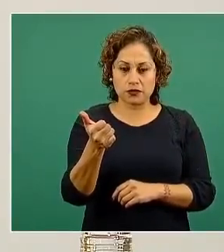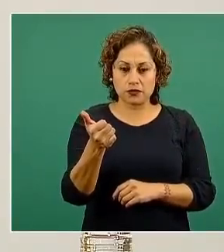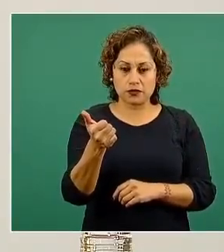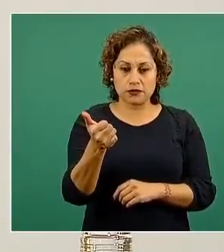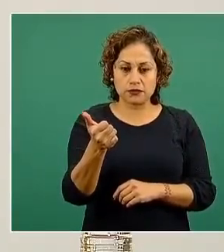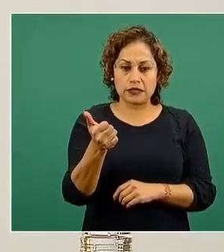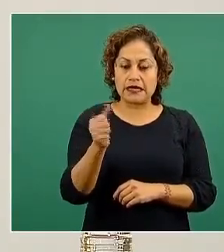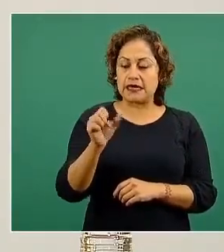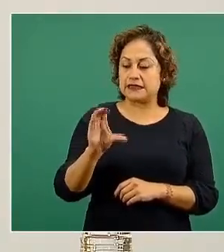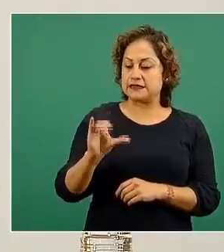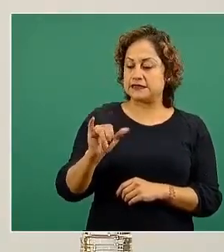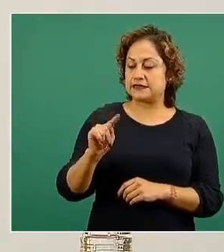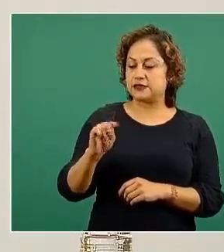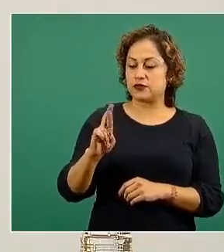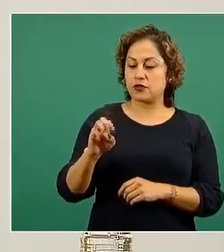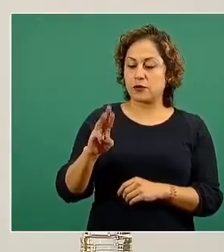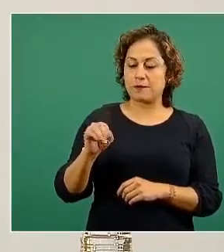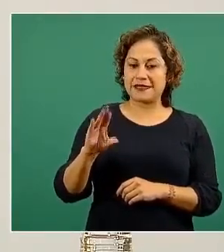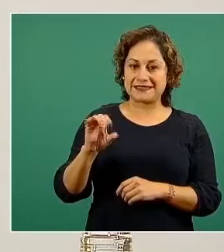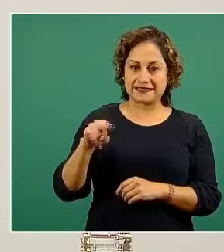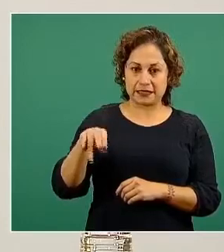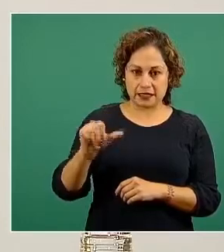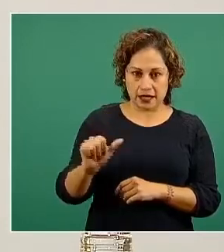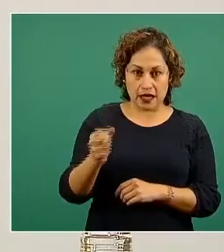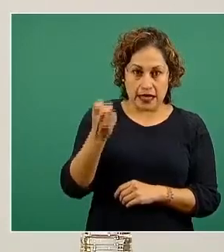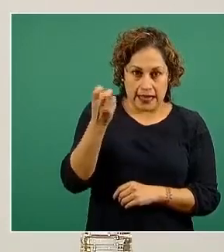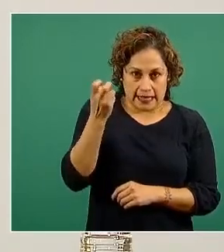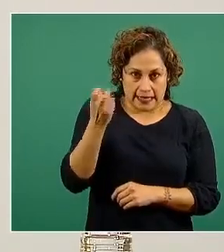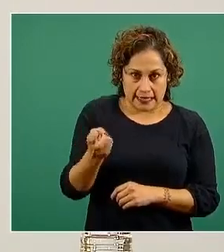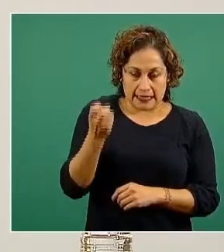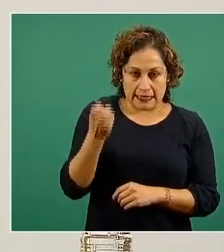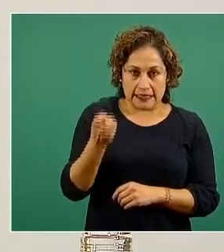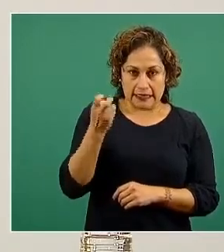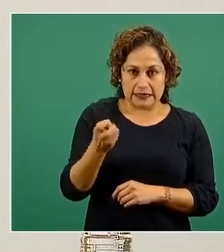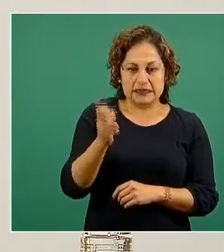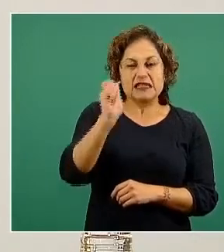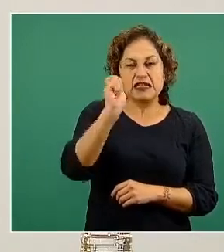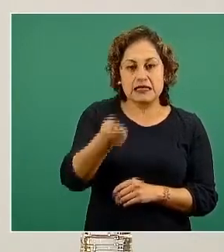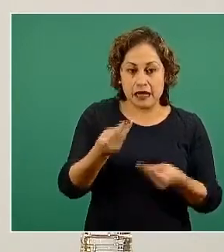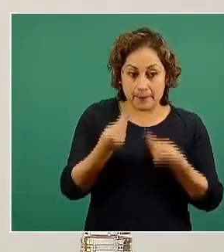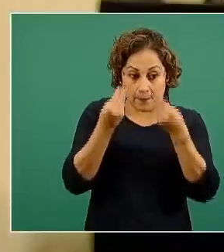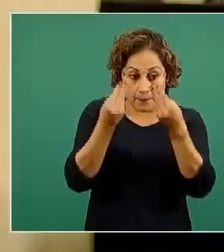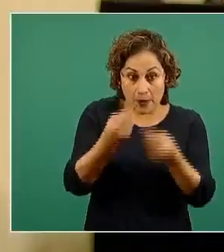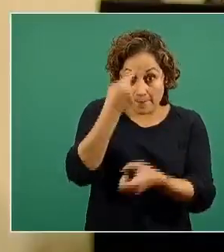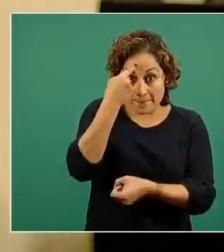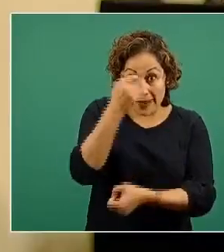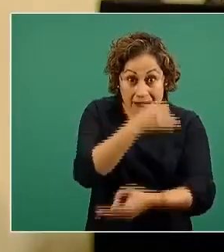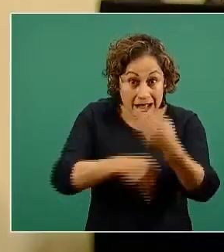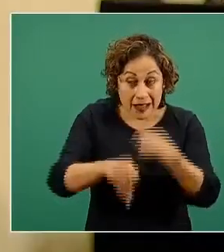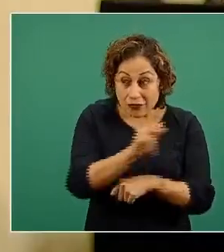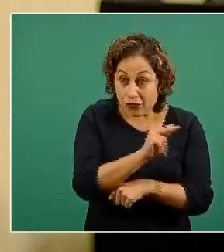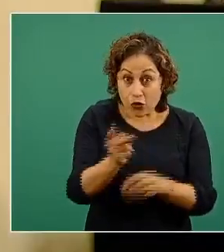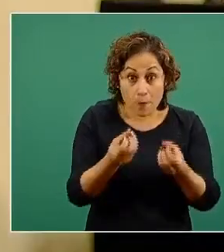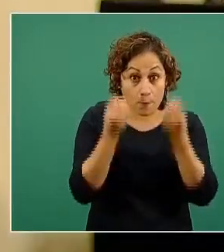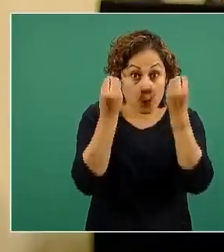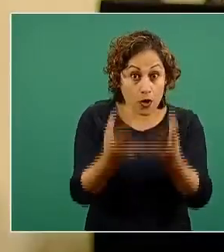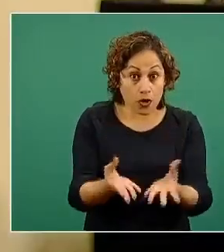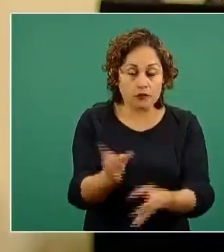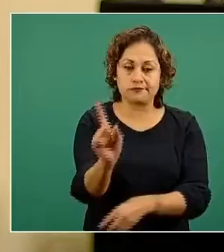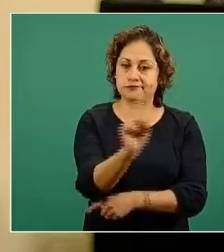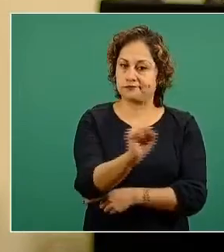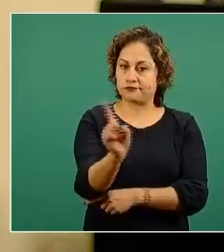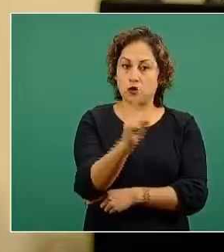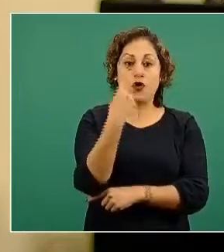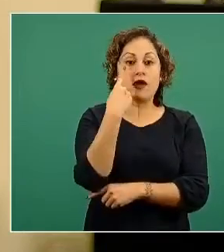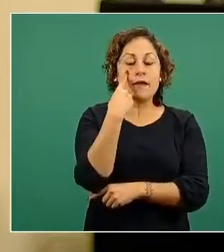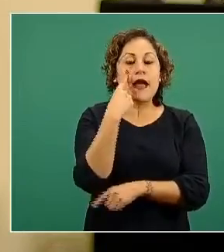la acitromicina. No significa que se le está mandando a todos los pacientes, simplemente que hay pacientes en